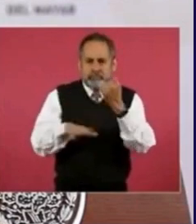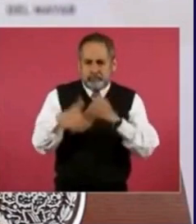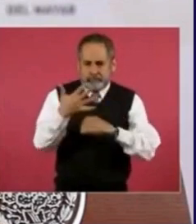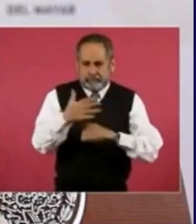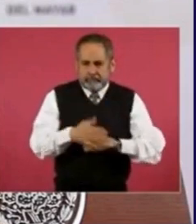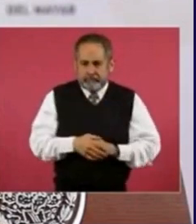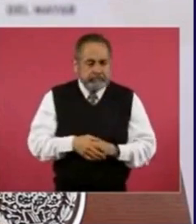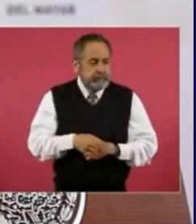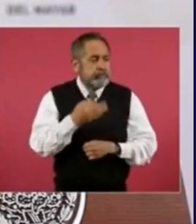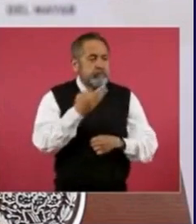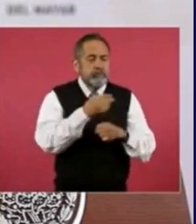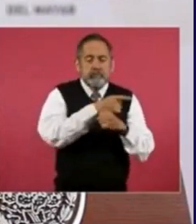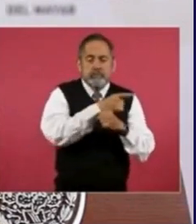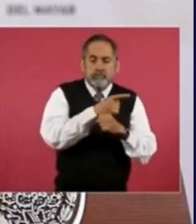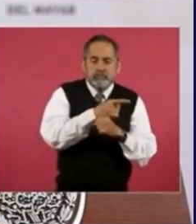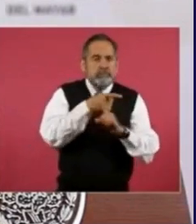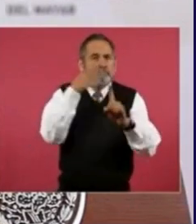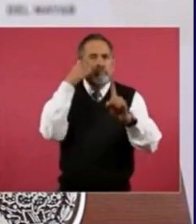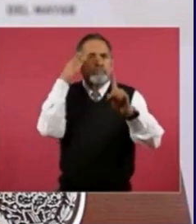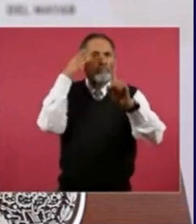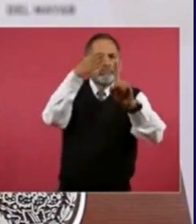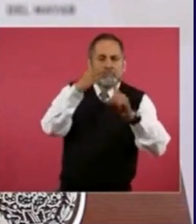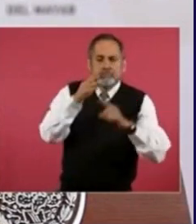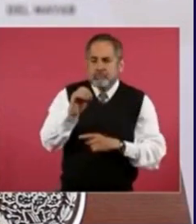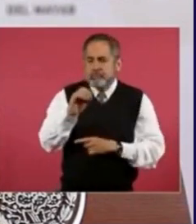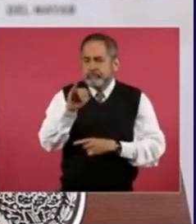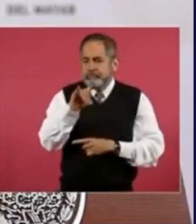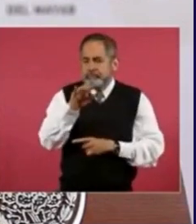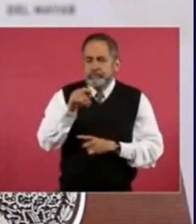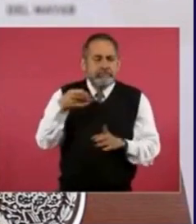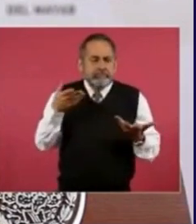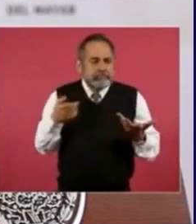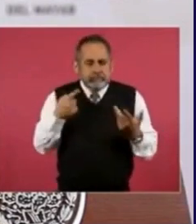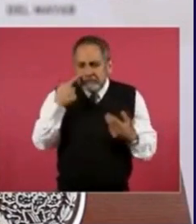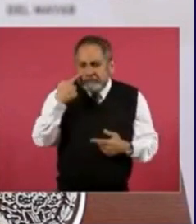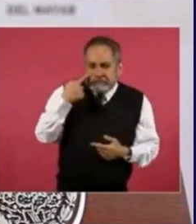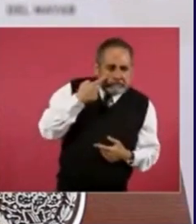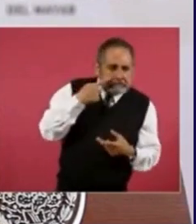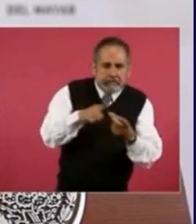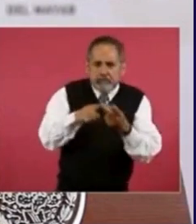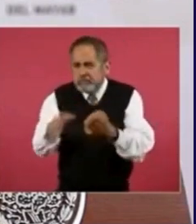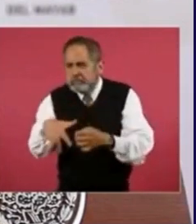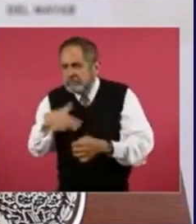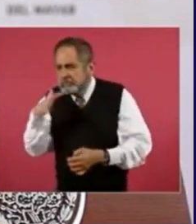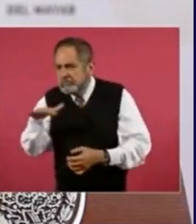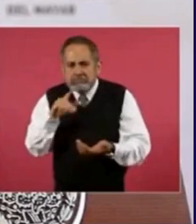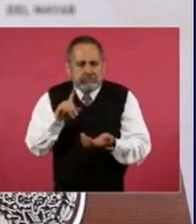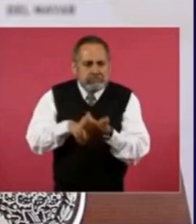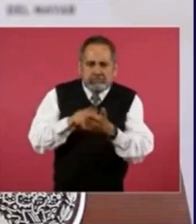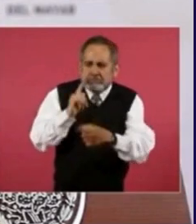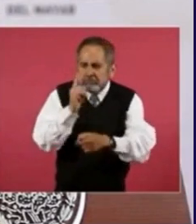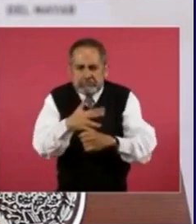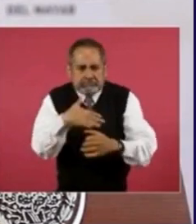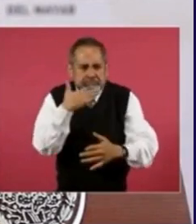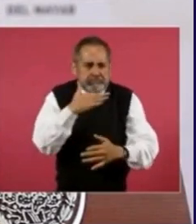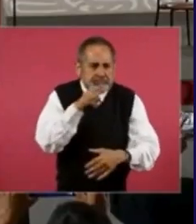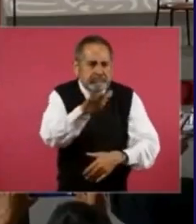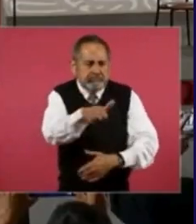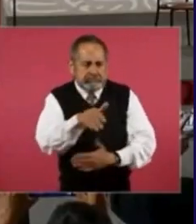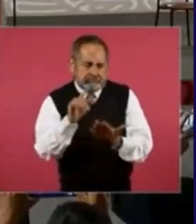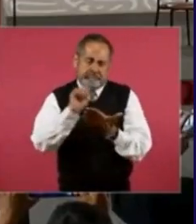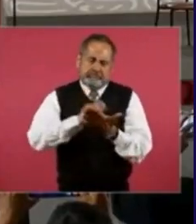contundentes sobre los flujos financieros que han beneficiado a la organización mexicanos contra la corrupción y la impunidad